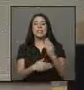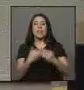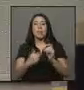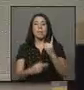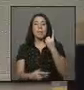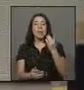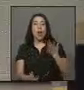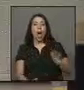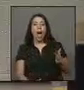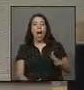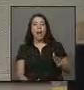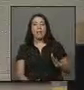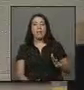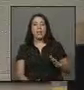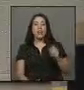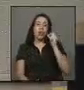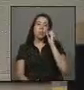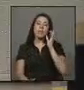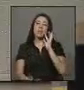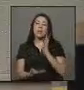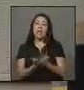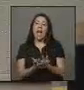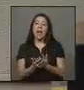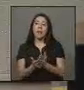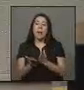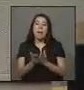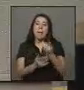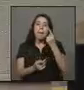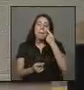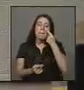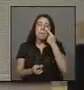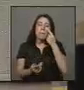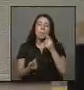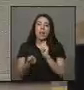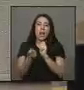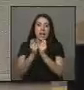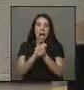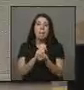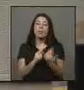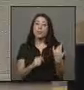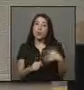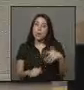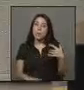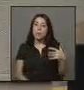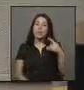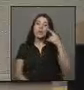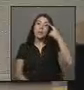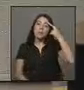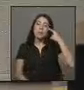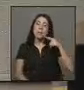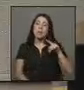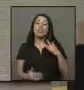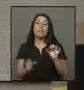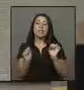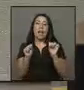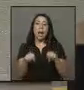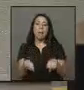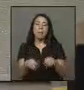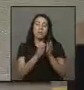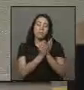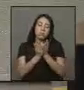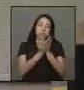que es el 1 de abril, comprendemos que debe haber quizás una marcha blanca porque las modificaciones son sustanciales, pero han sido aprobadas y han